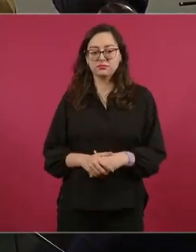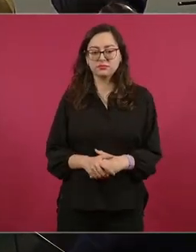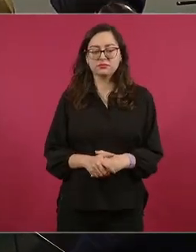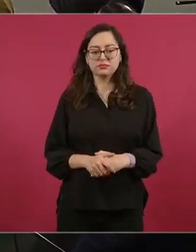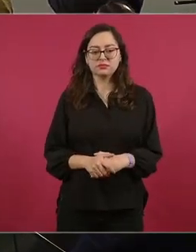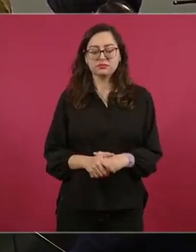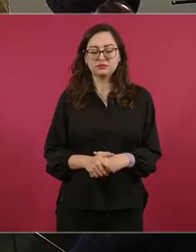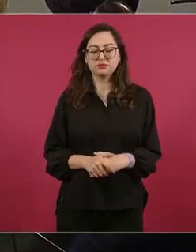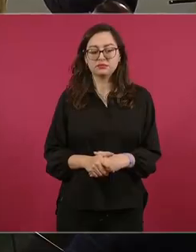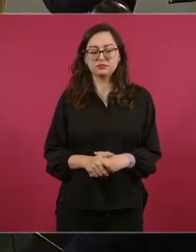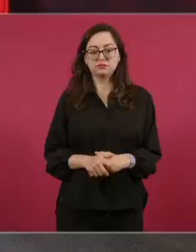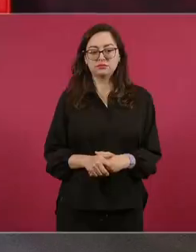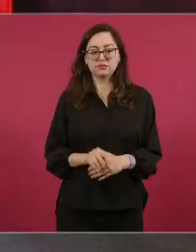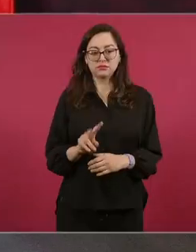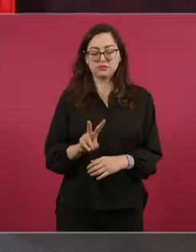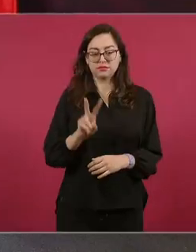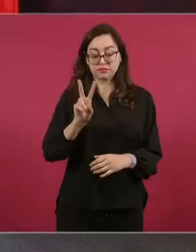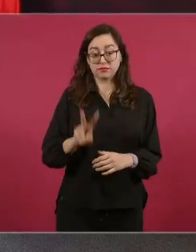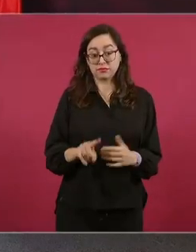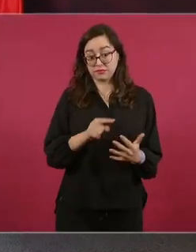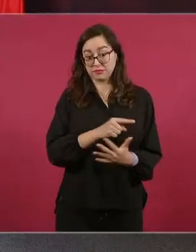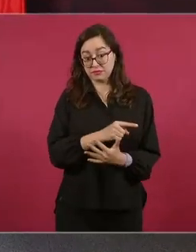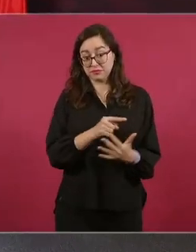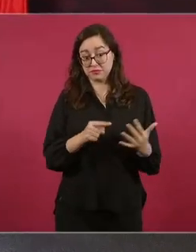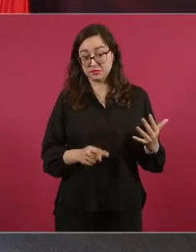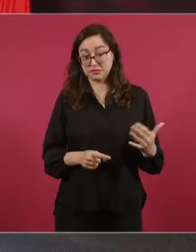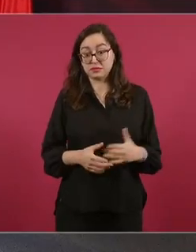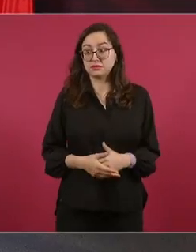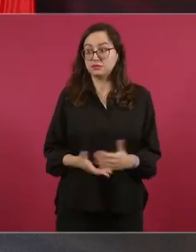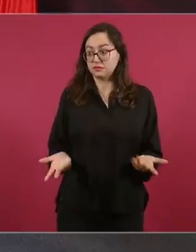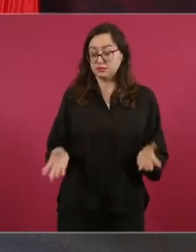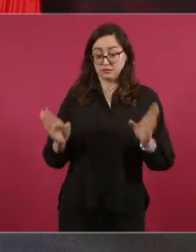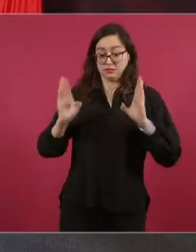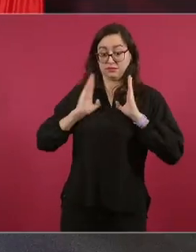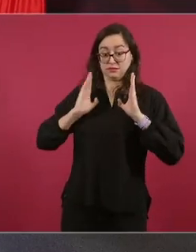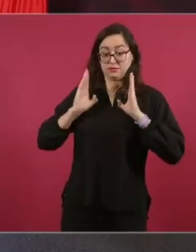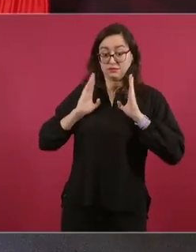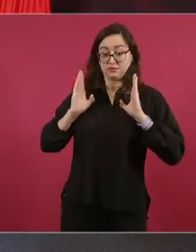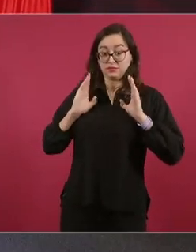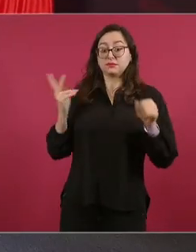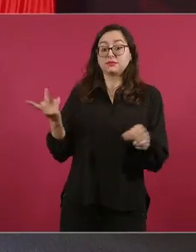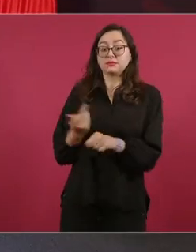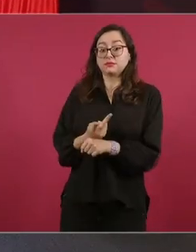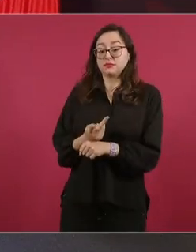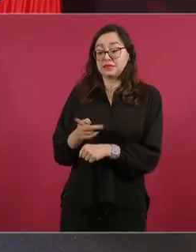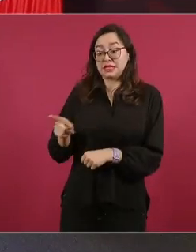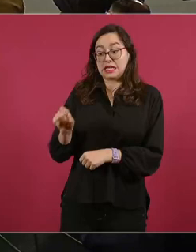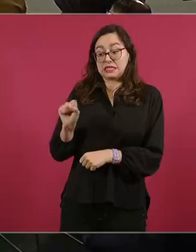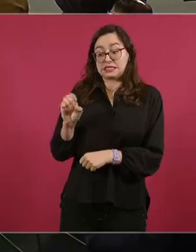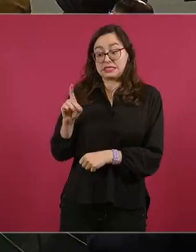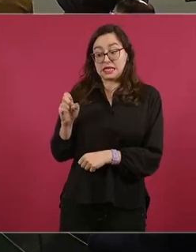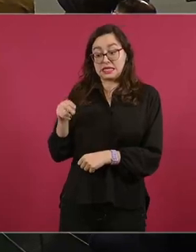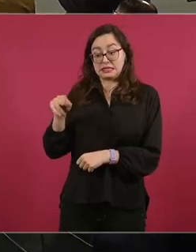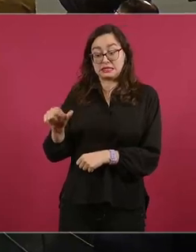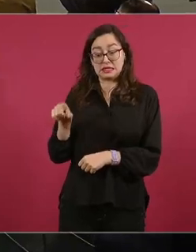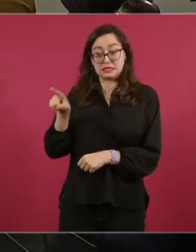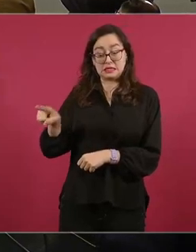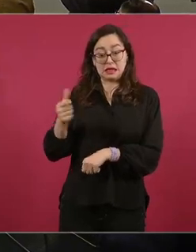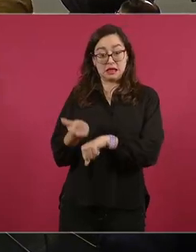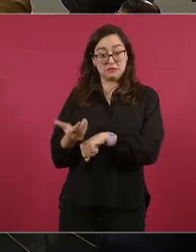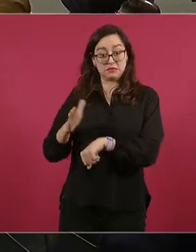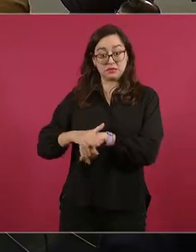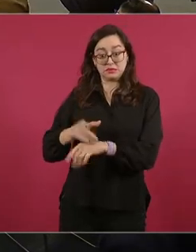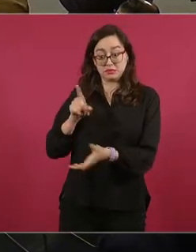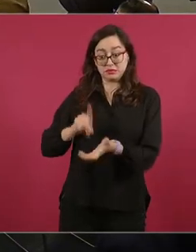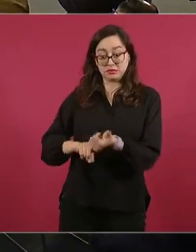sobre todo esto. Sobre todo el asunto de los militares, que pues la defensa ha ido, sí, pues mucho en contra de esta, sí, pues administración por